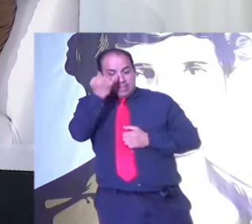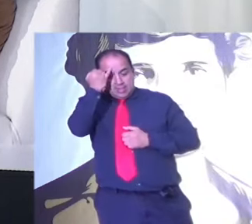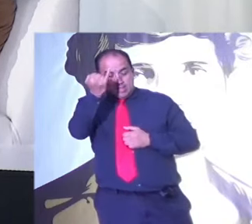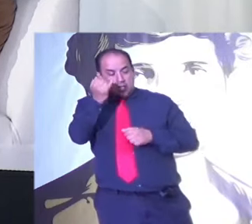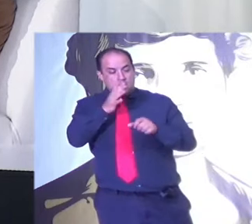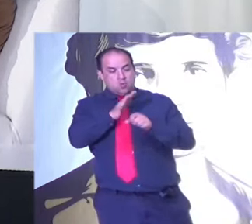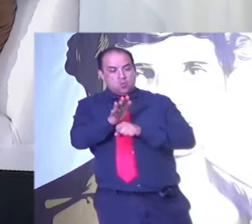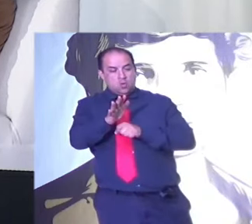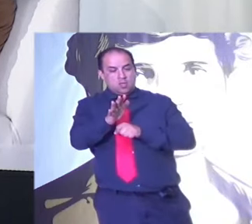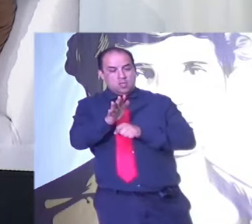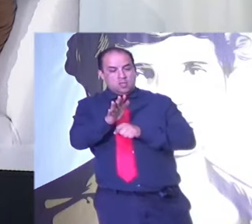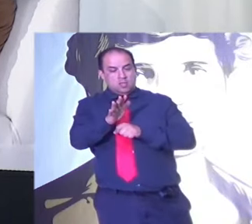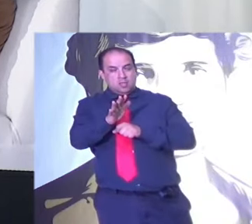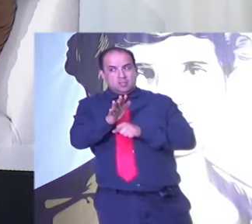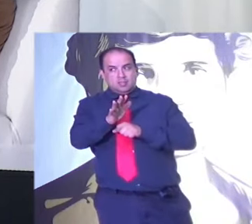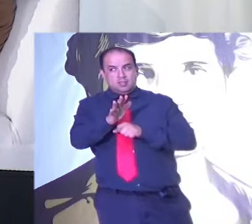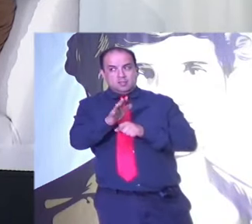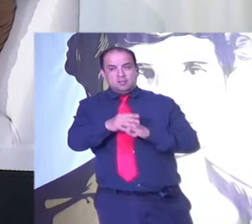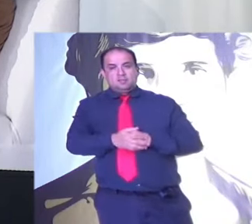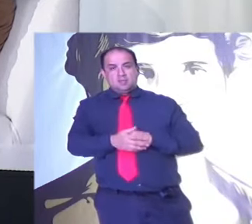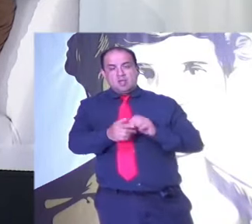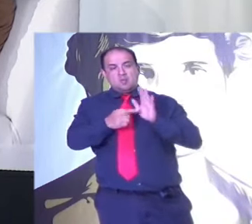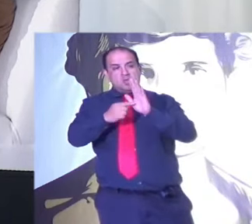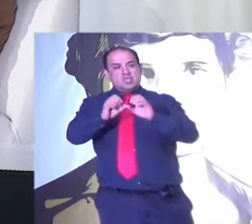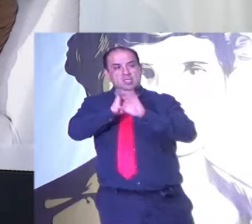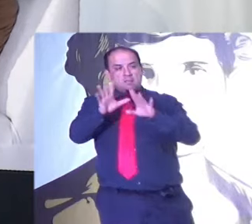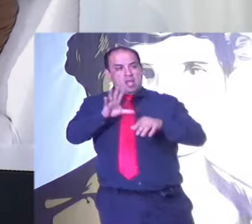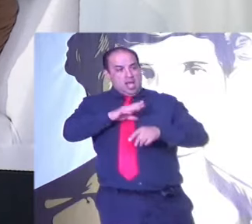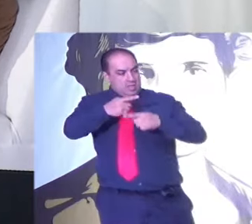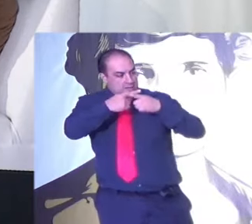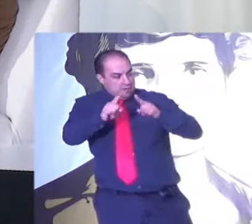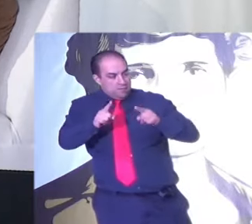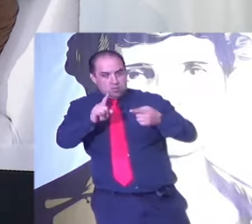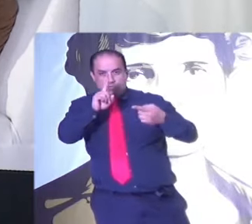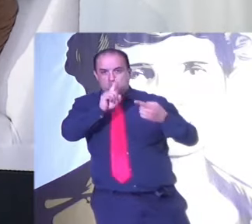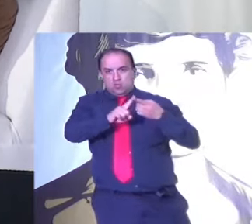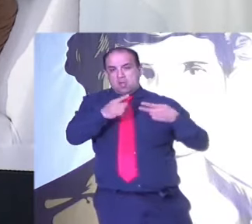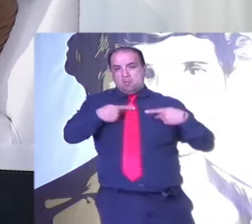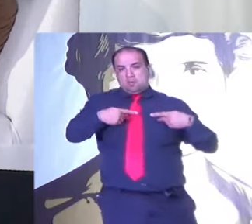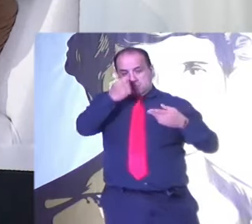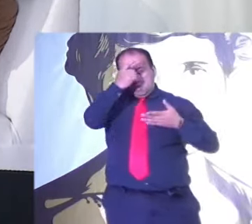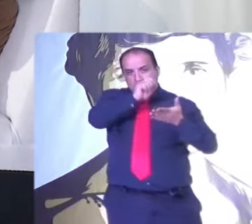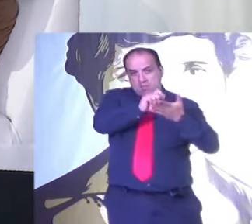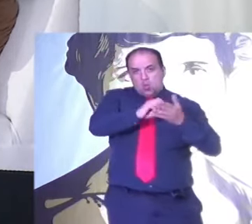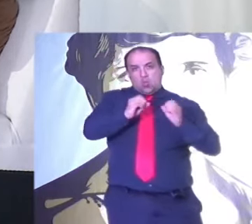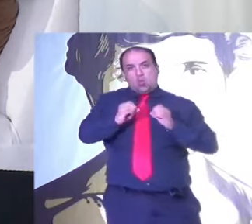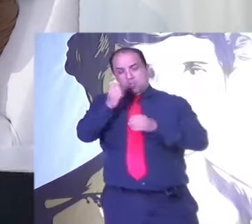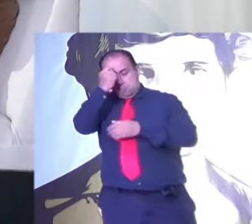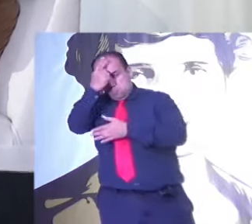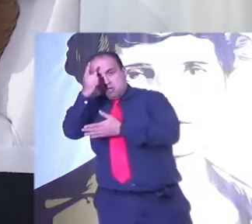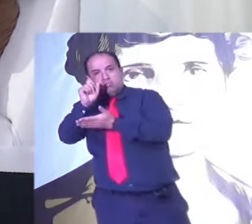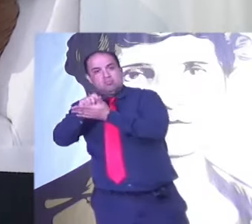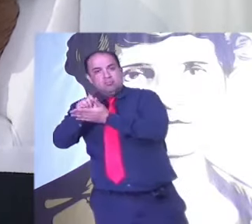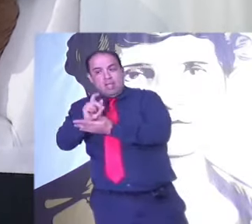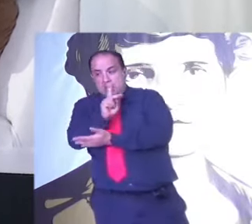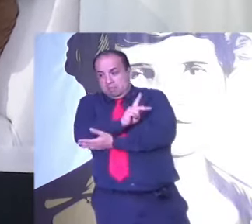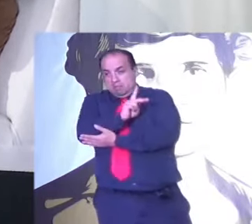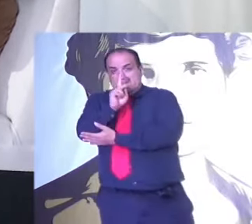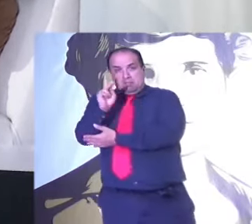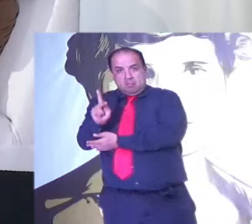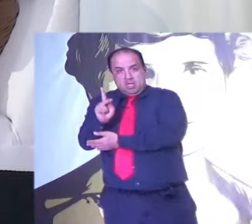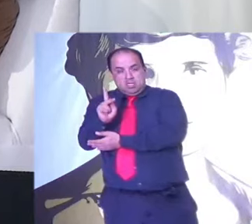es que enseña muy claramente que hay una diferenciación entre el narrador y el autor y que son muy parecidos.